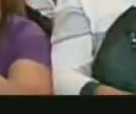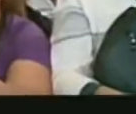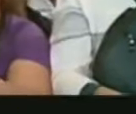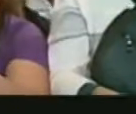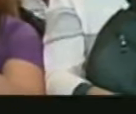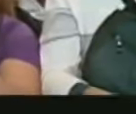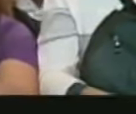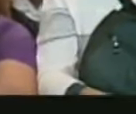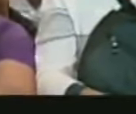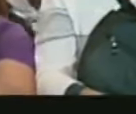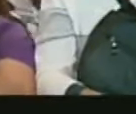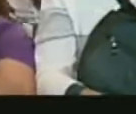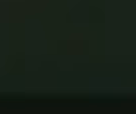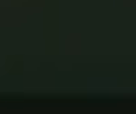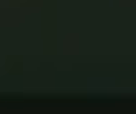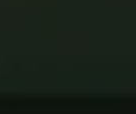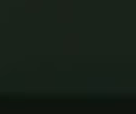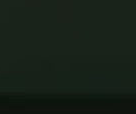528 VC.